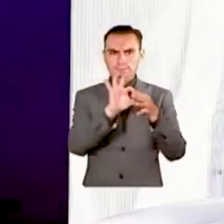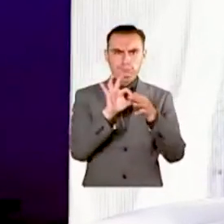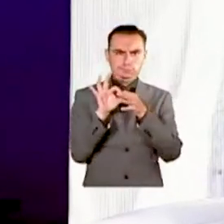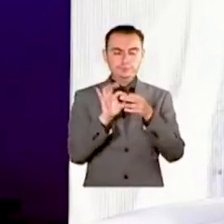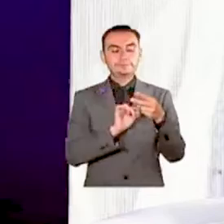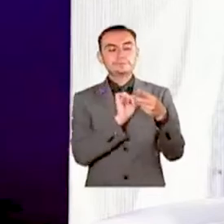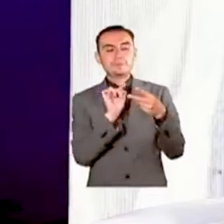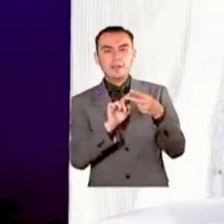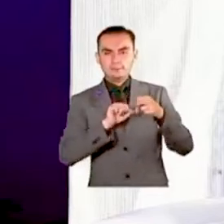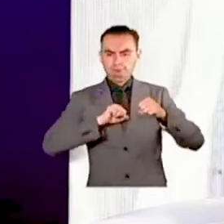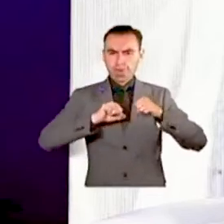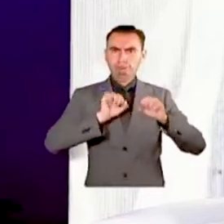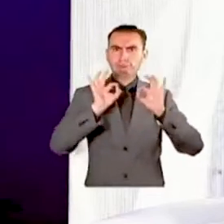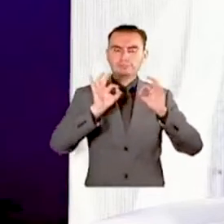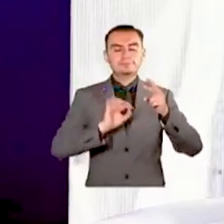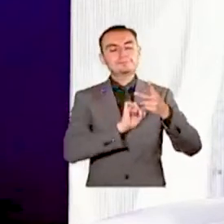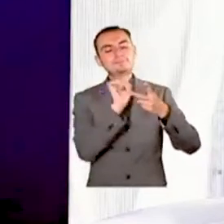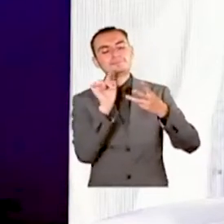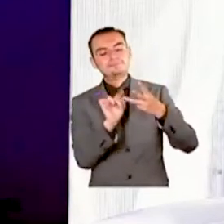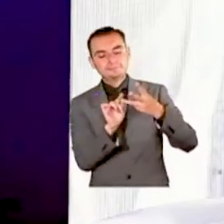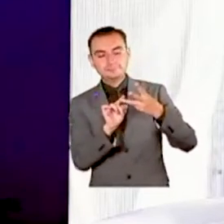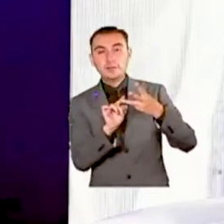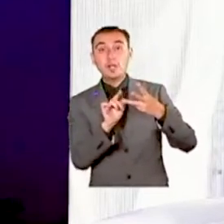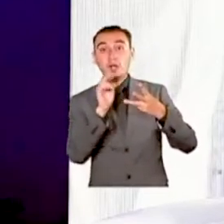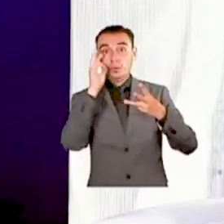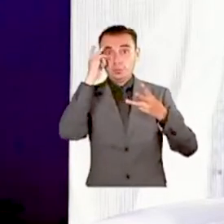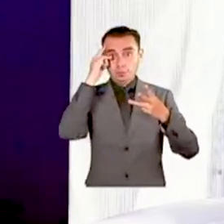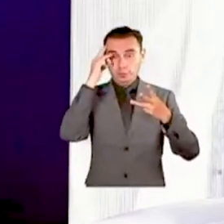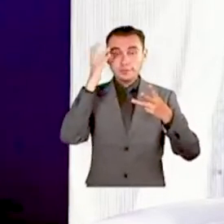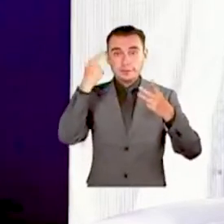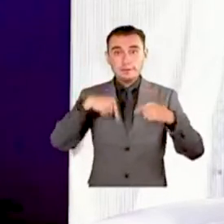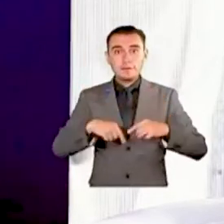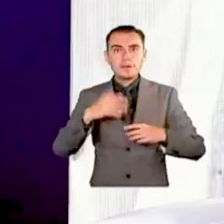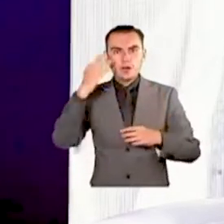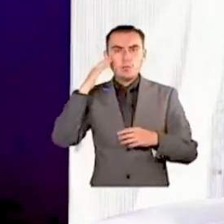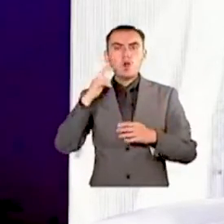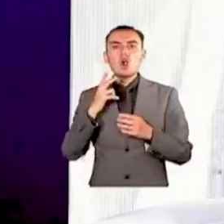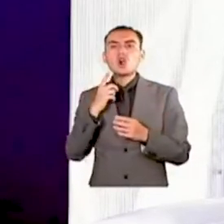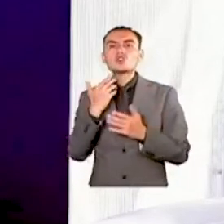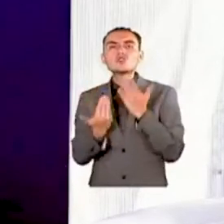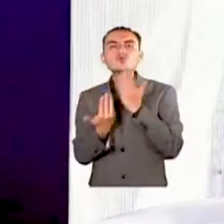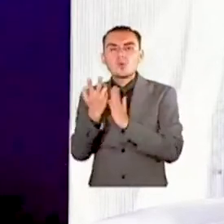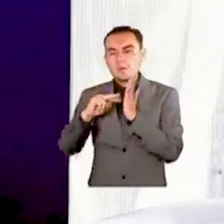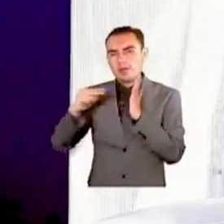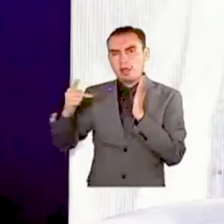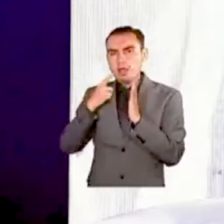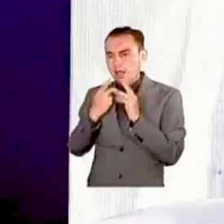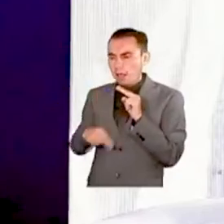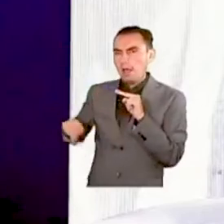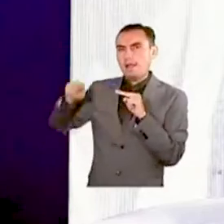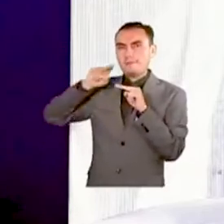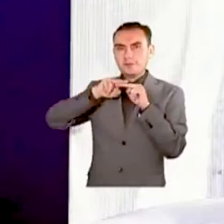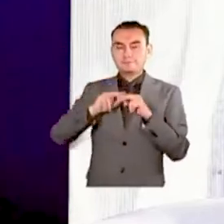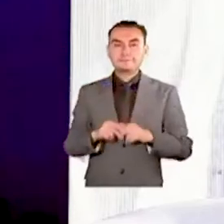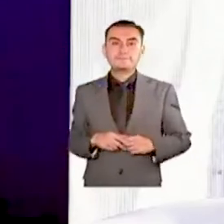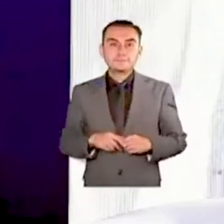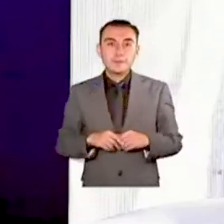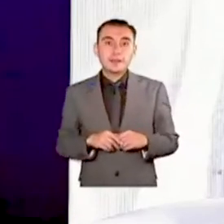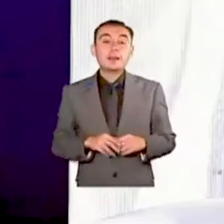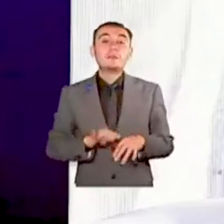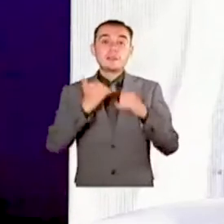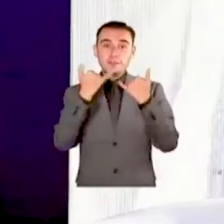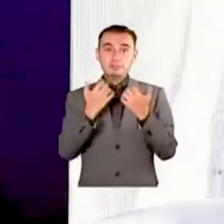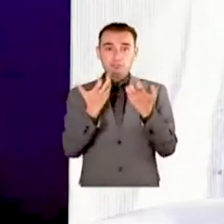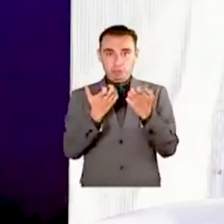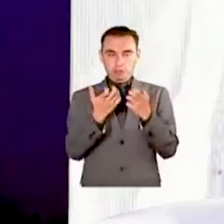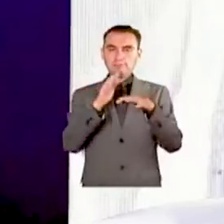eficacia y eficiencia. Y en tercer lugar, por supuesto, la modernización del Ministerio Público. Señora Procuradora, para finalizar,